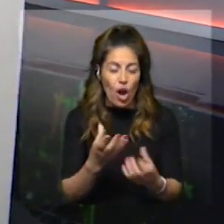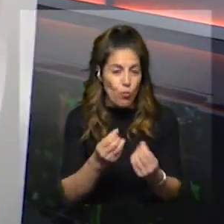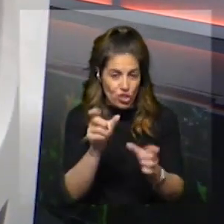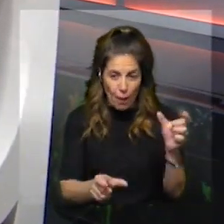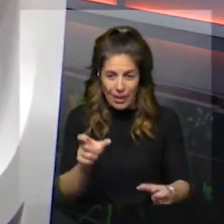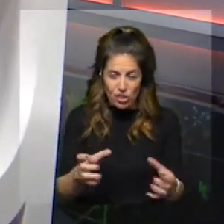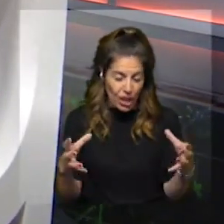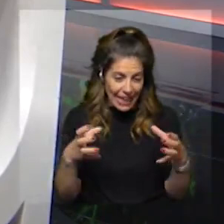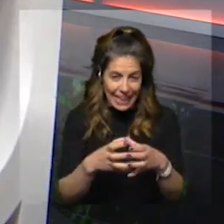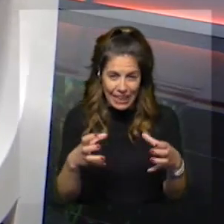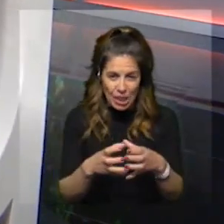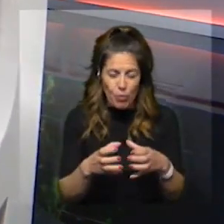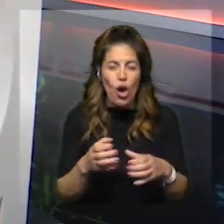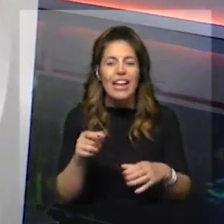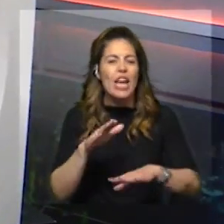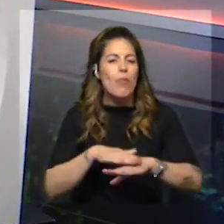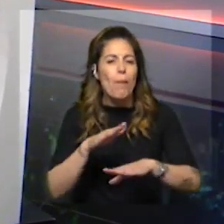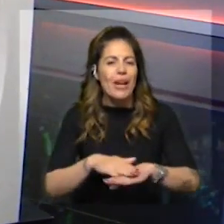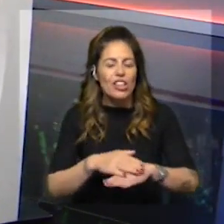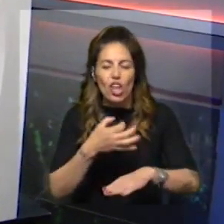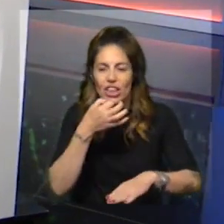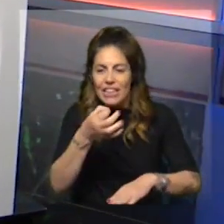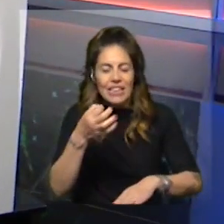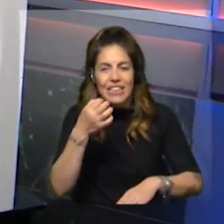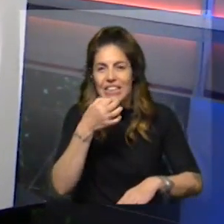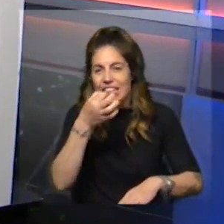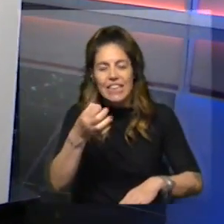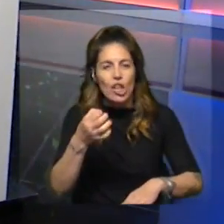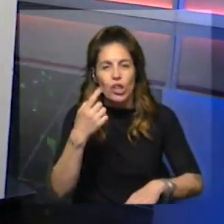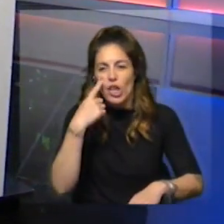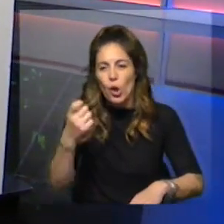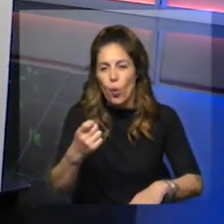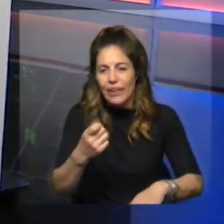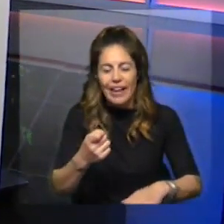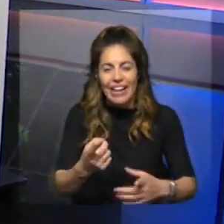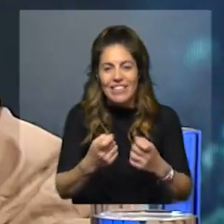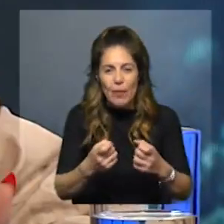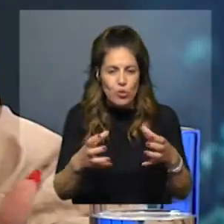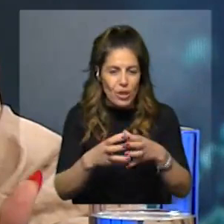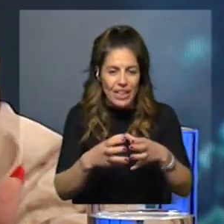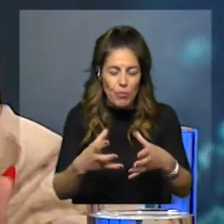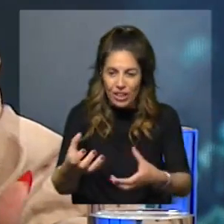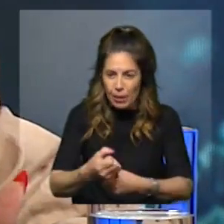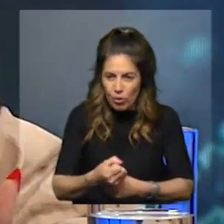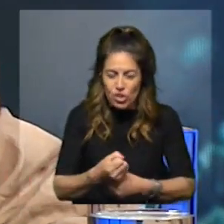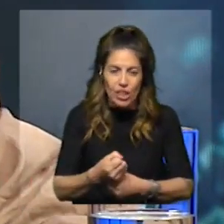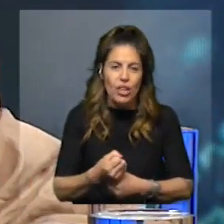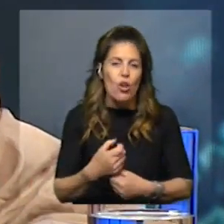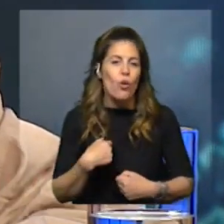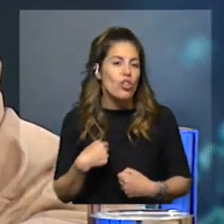que... ¿En qué momento fue el clic de decir, armo equipo en el cual me apoyo? Y cuando tuve todo en mis